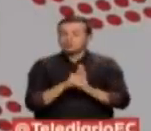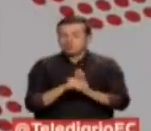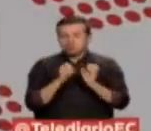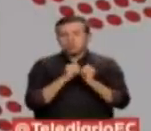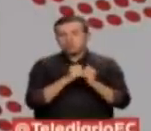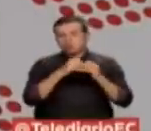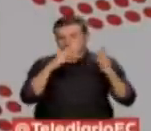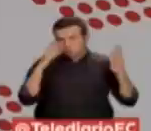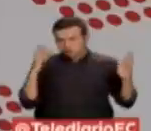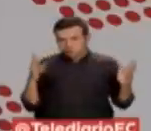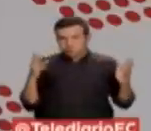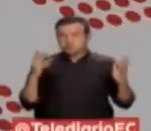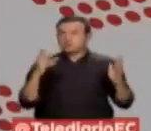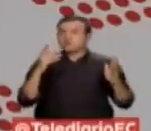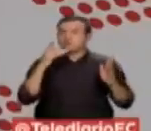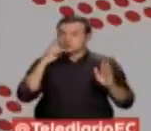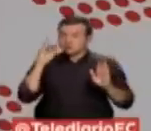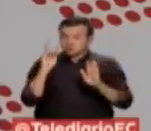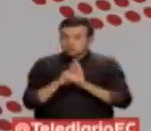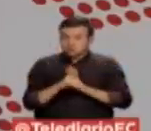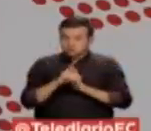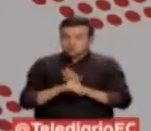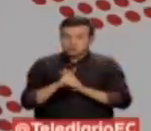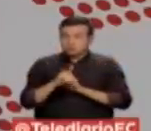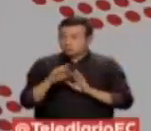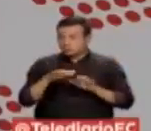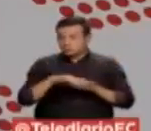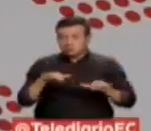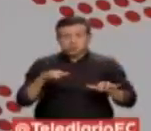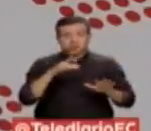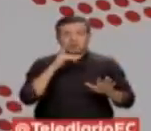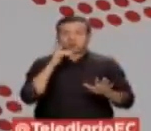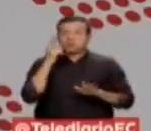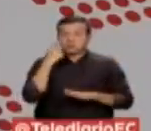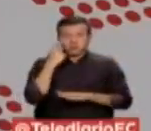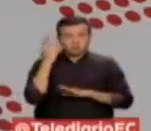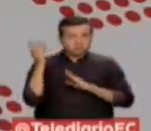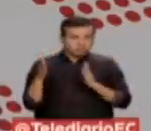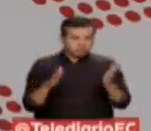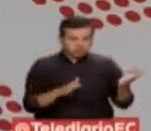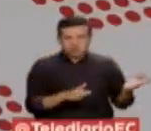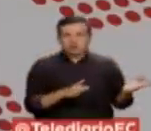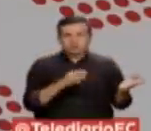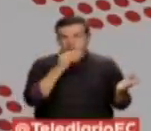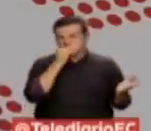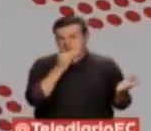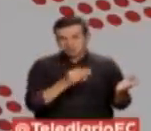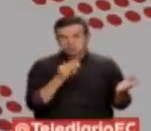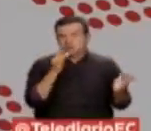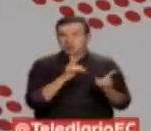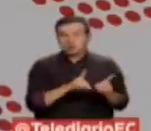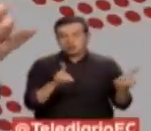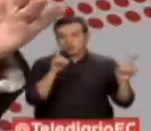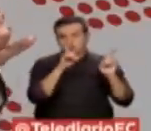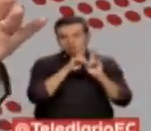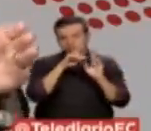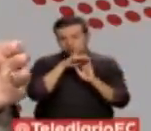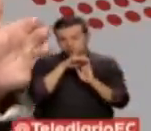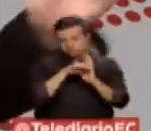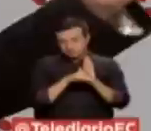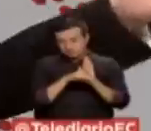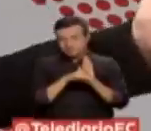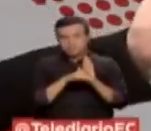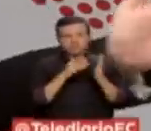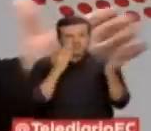existen el delito que es certero independientemente de la denuncia es el de muertes violentas Y tenemos una cifra por debajo de la del